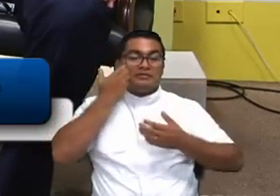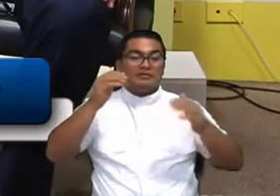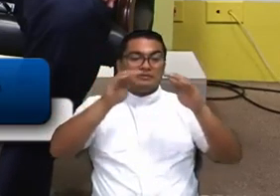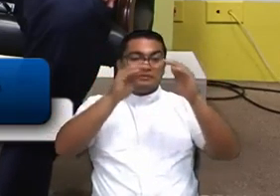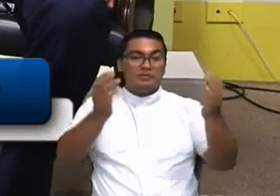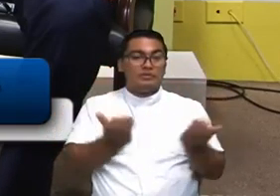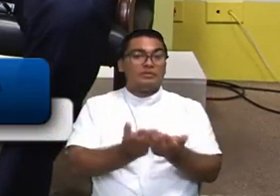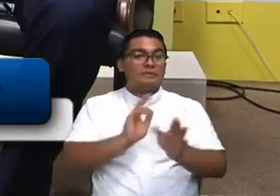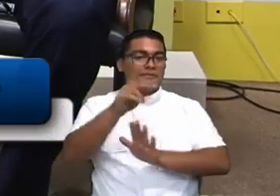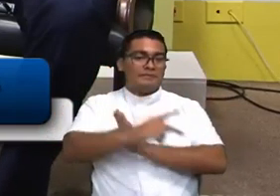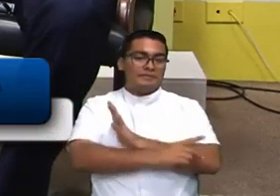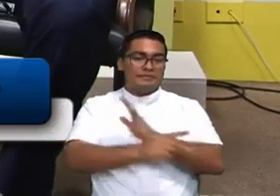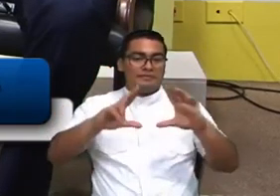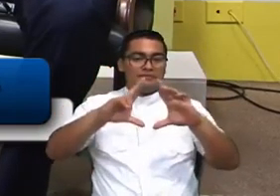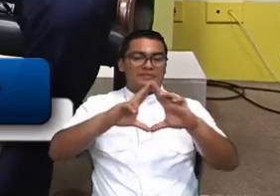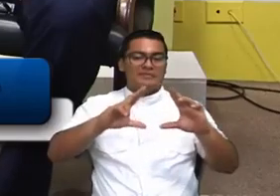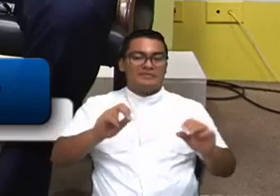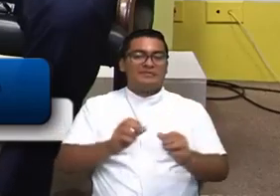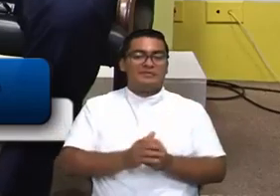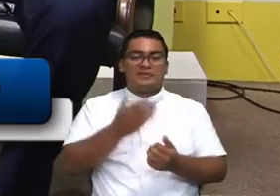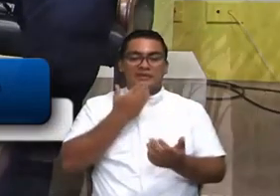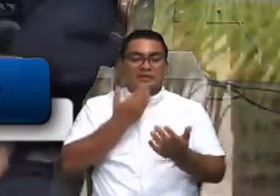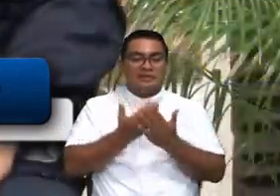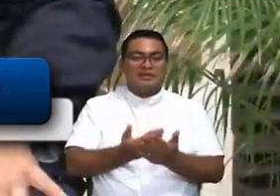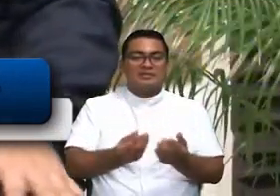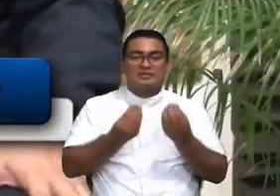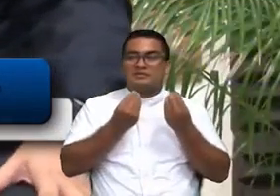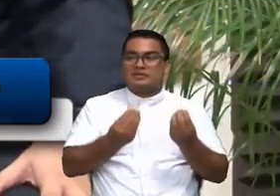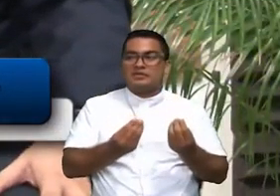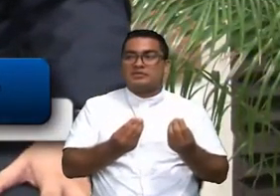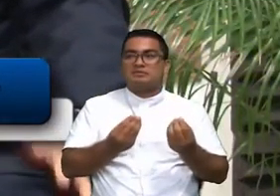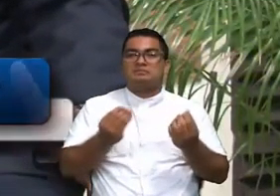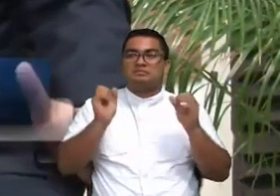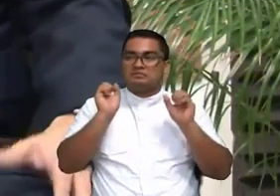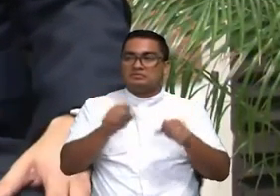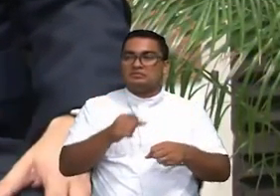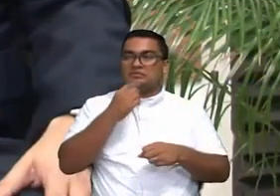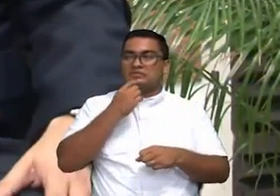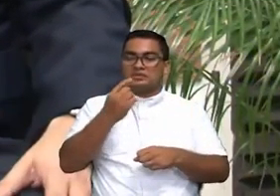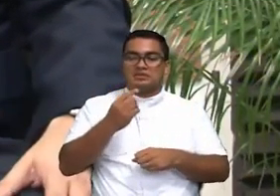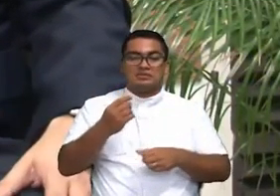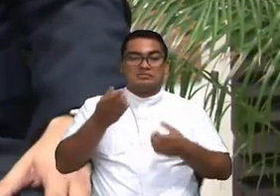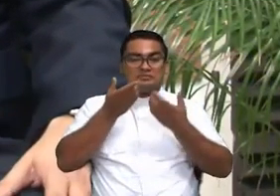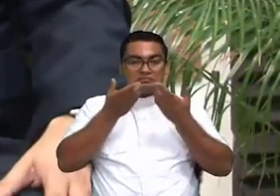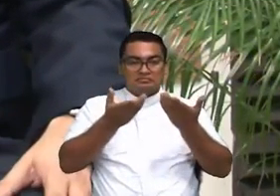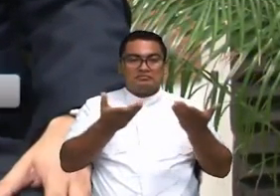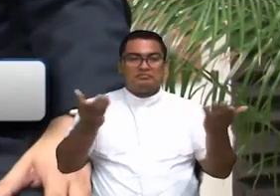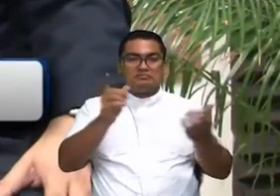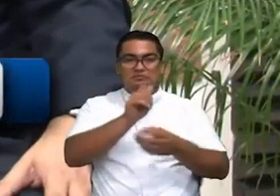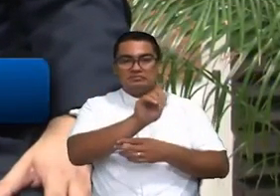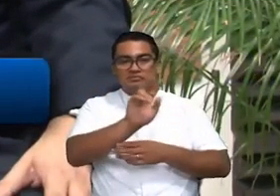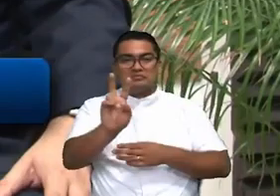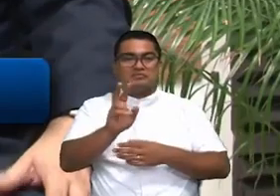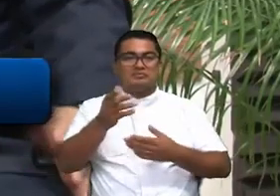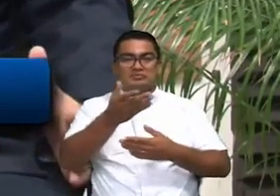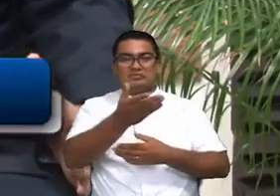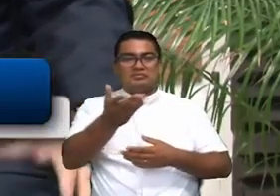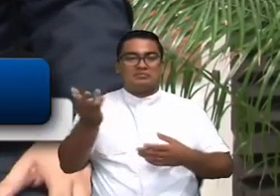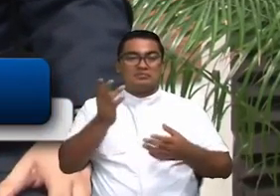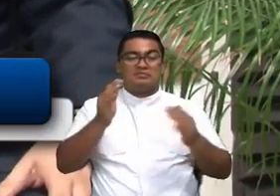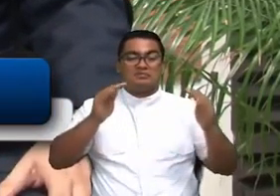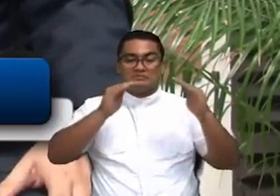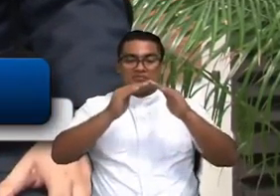por supuesto. Así es. Gracias por permitirme llegar a todos sus televisores y a